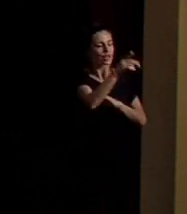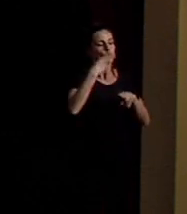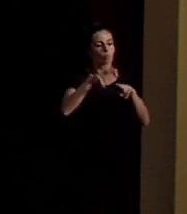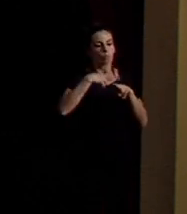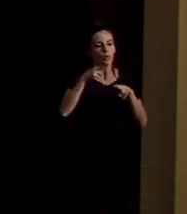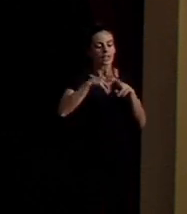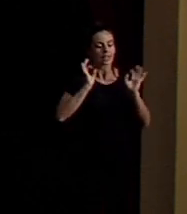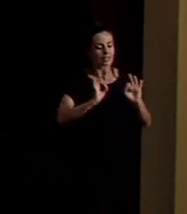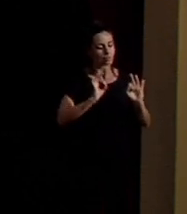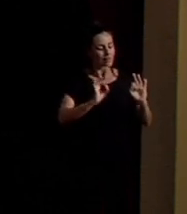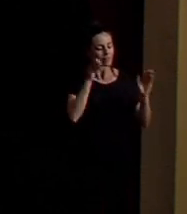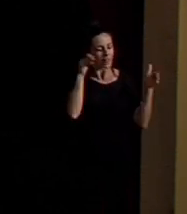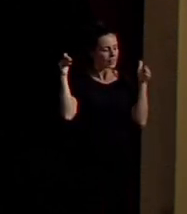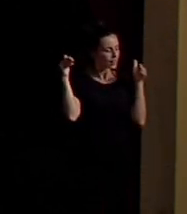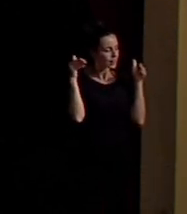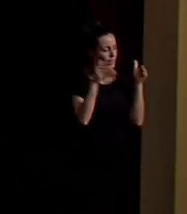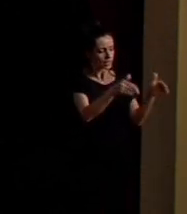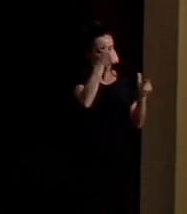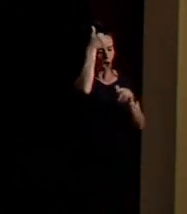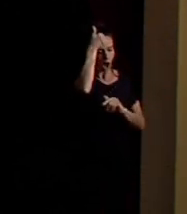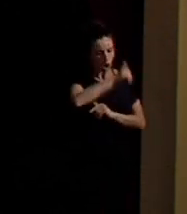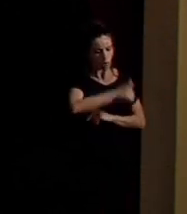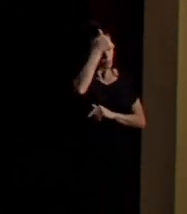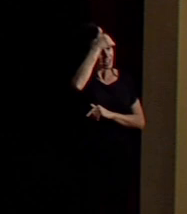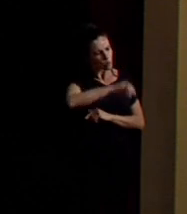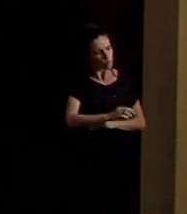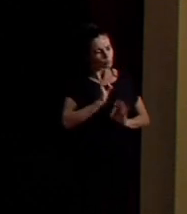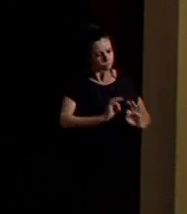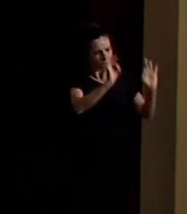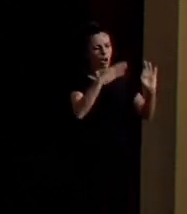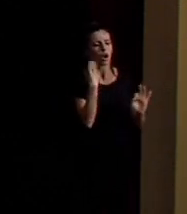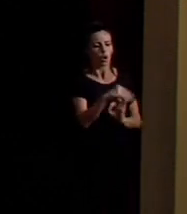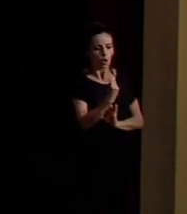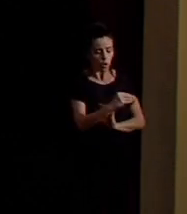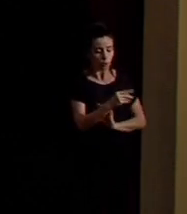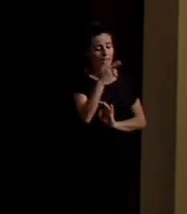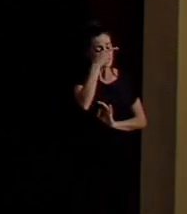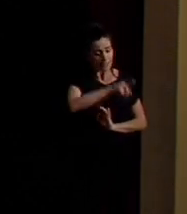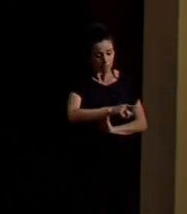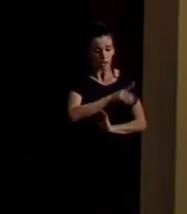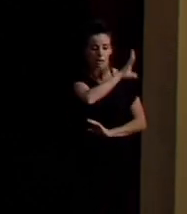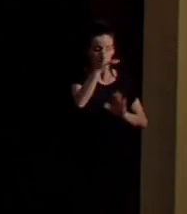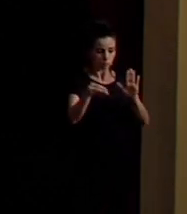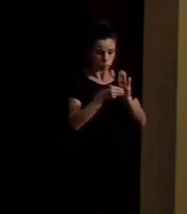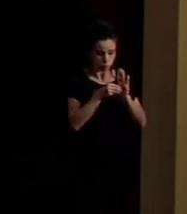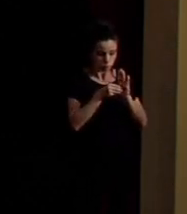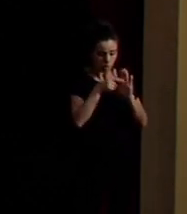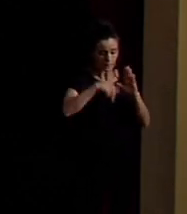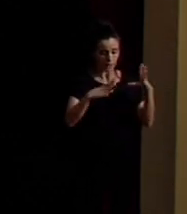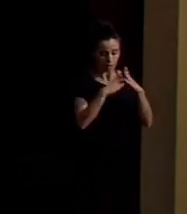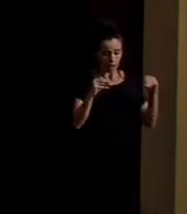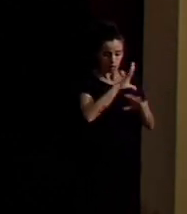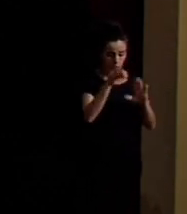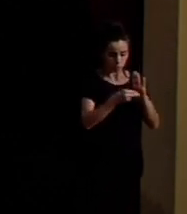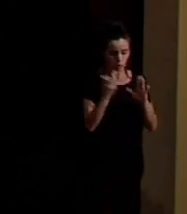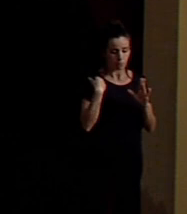políticas específicamente dirigidas a hombres y muy especialmente a hombres jóvenes, y de manera expresa también se recogió en el caso de Andalucía